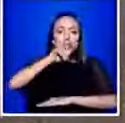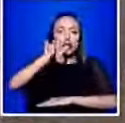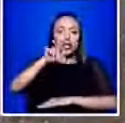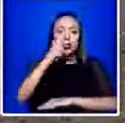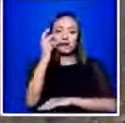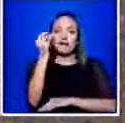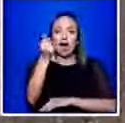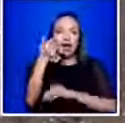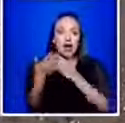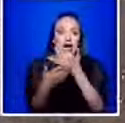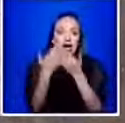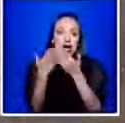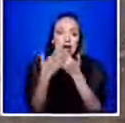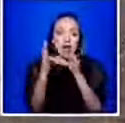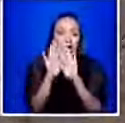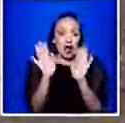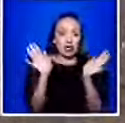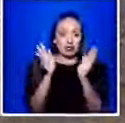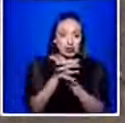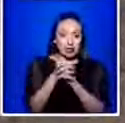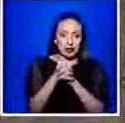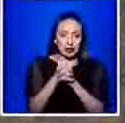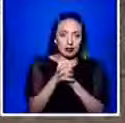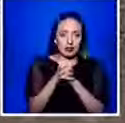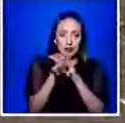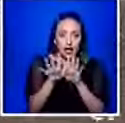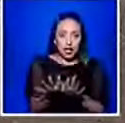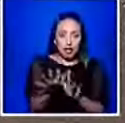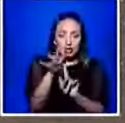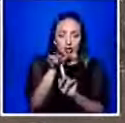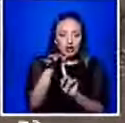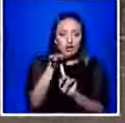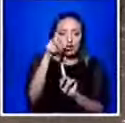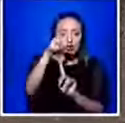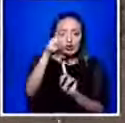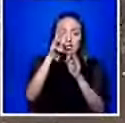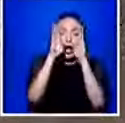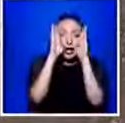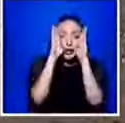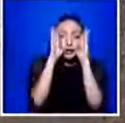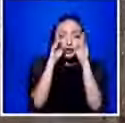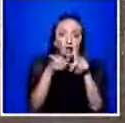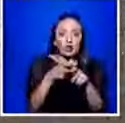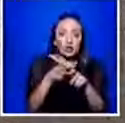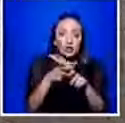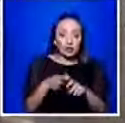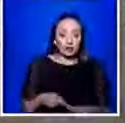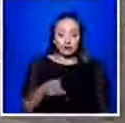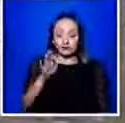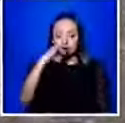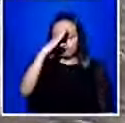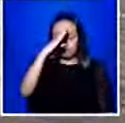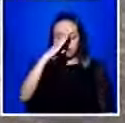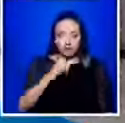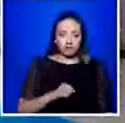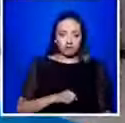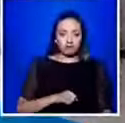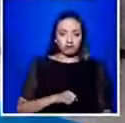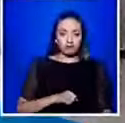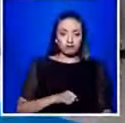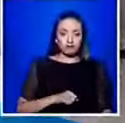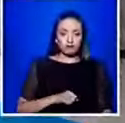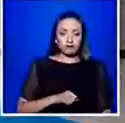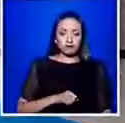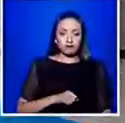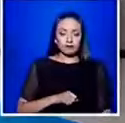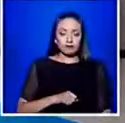se confundan ni para que se pierdan. Aquí está una situación muy crítica que necesita ser intervenida de manera urgente. Nos despedimos. Buenos días. Y